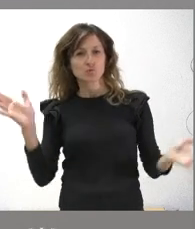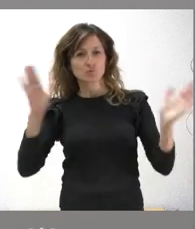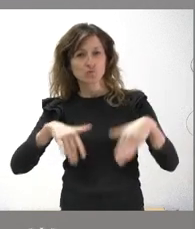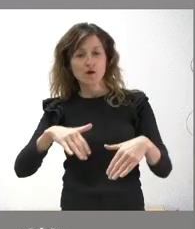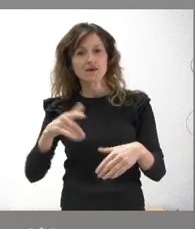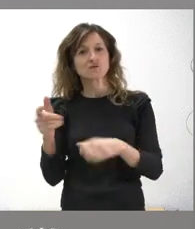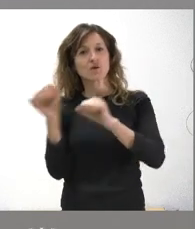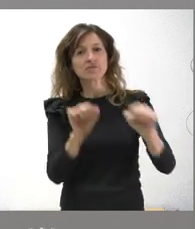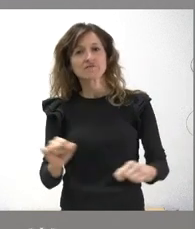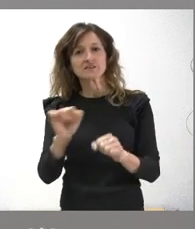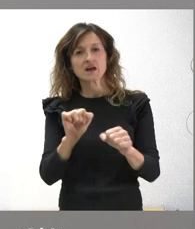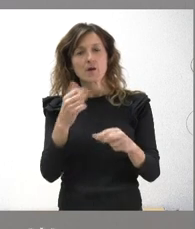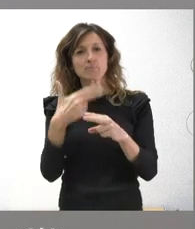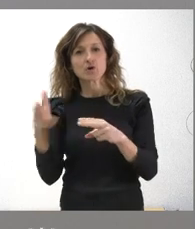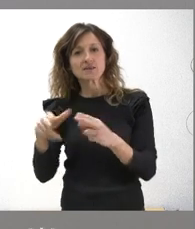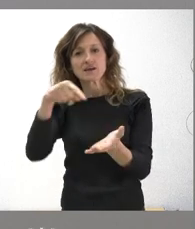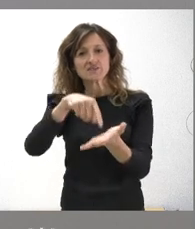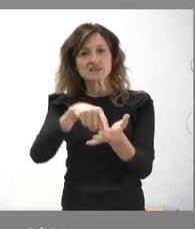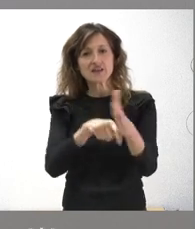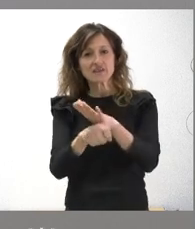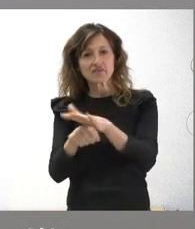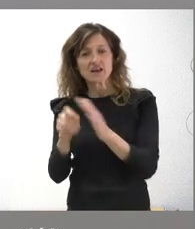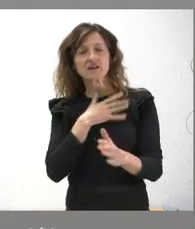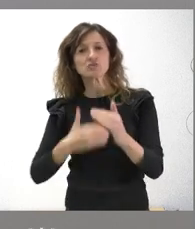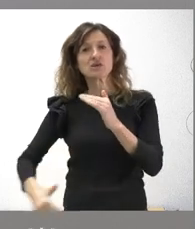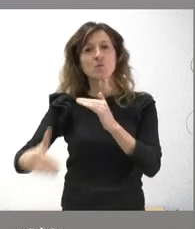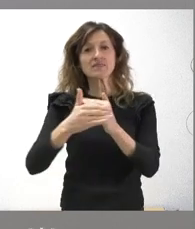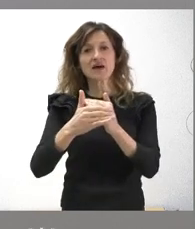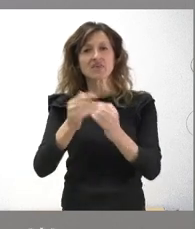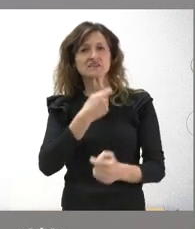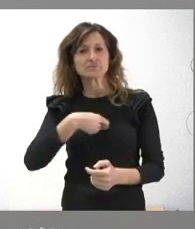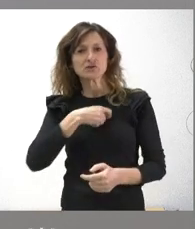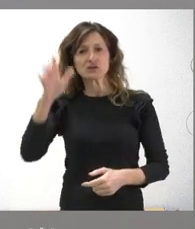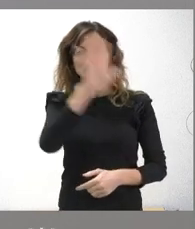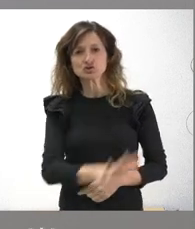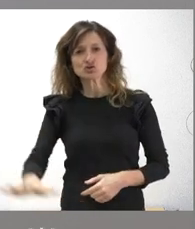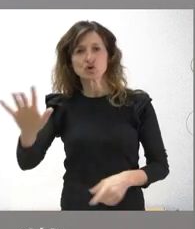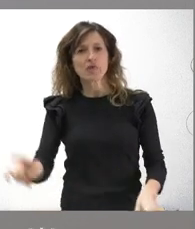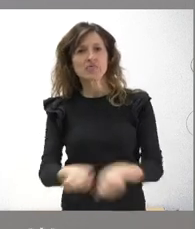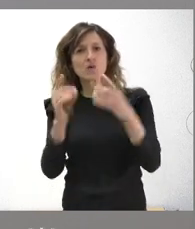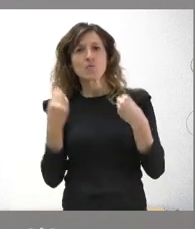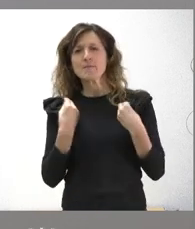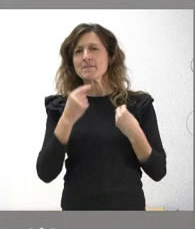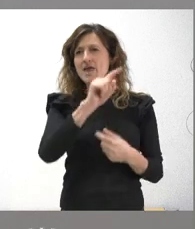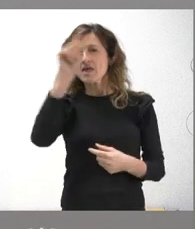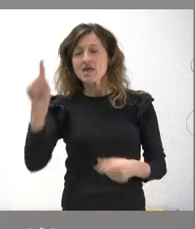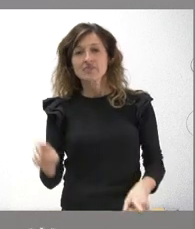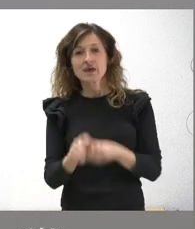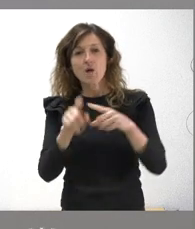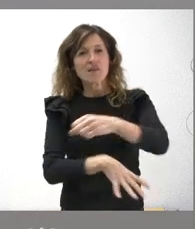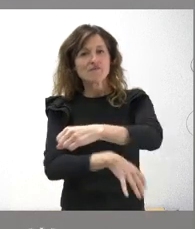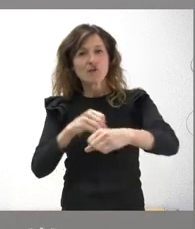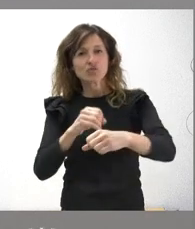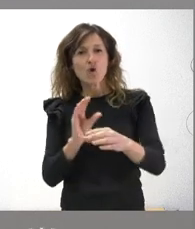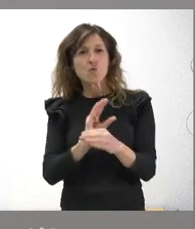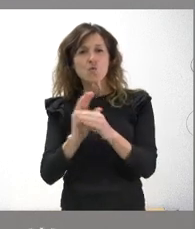consejo de política fiscal y financiera la igualdad entre todos los españoles residan donde residan que los fondos lleguen en condiciones de